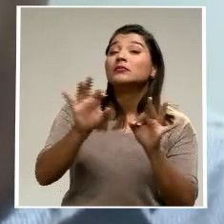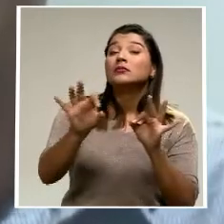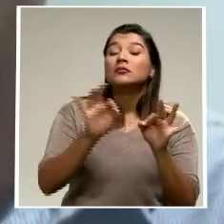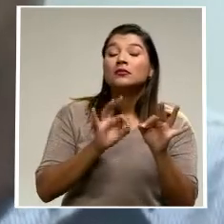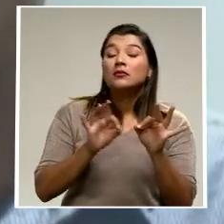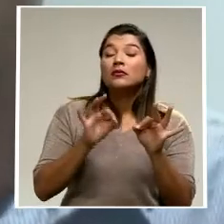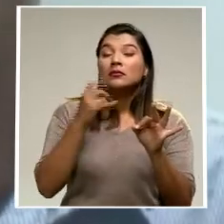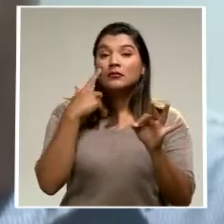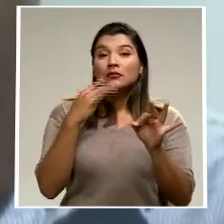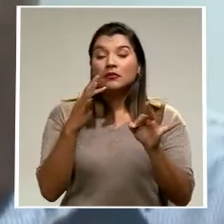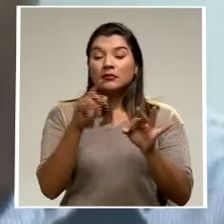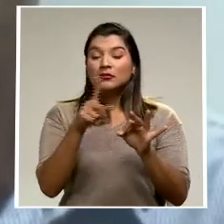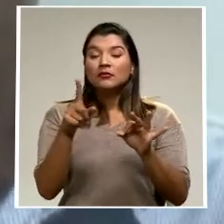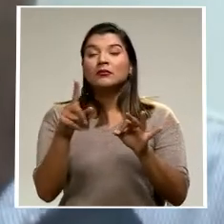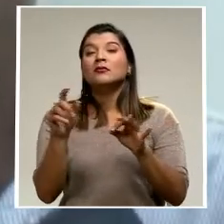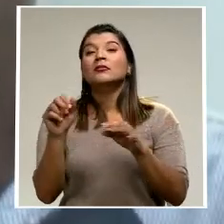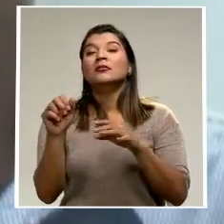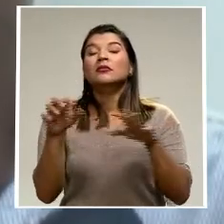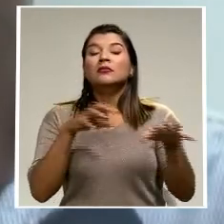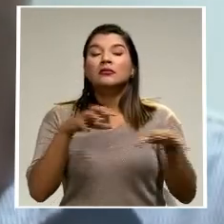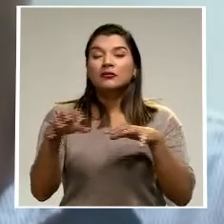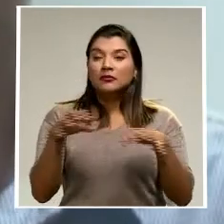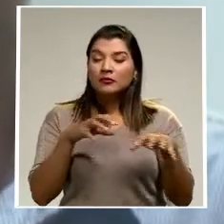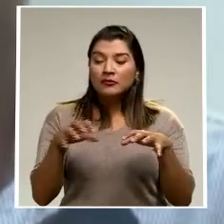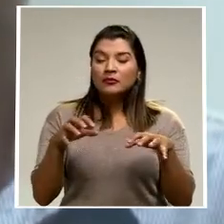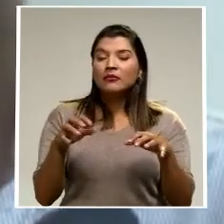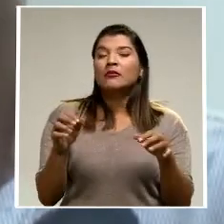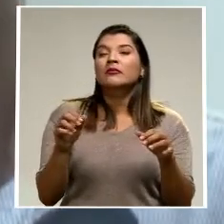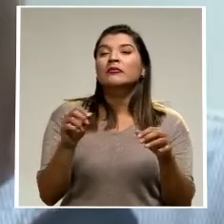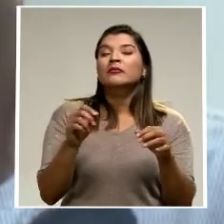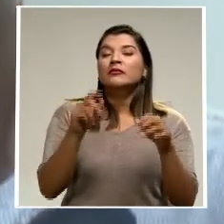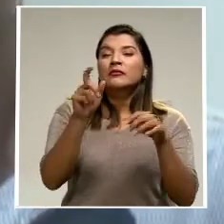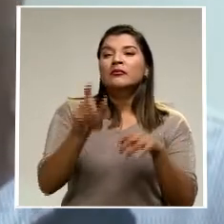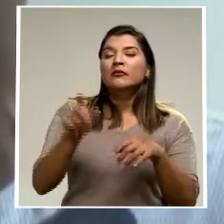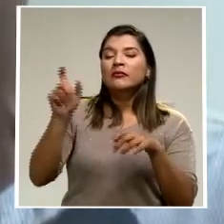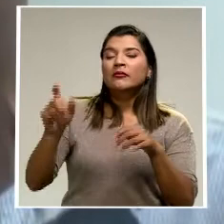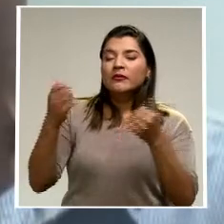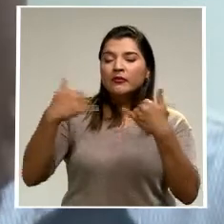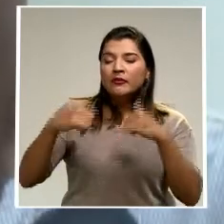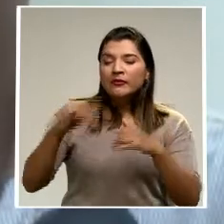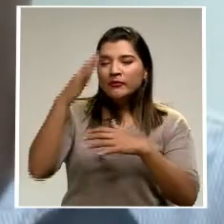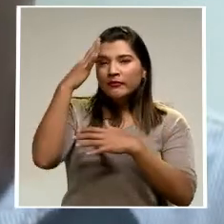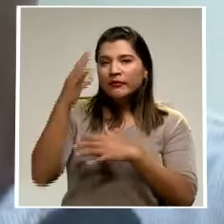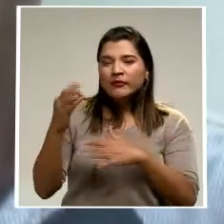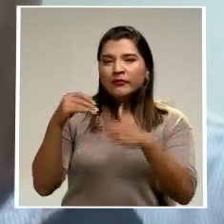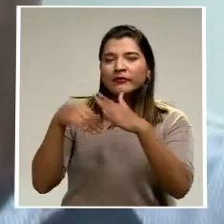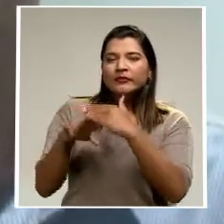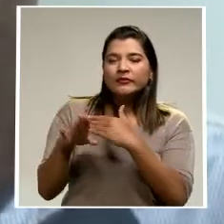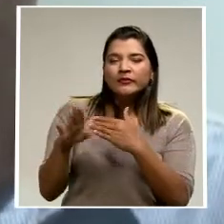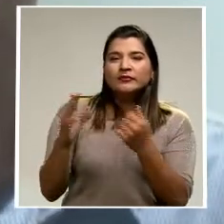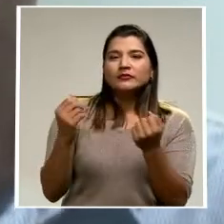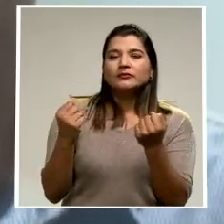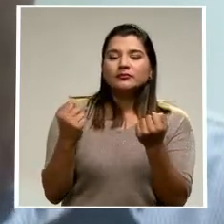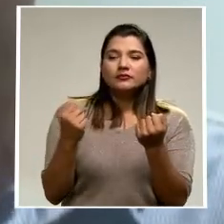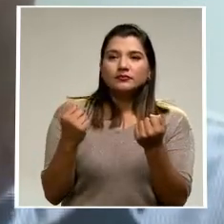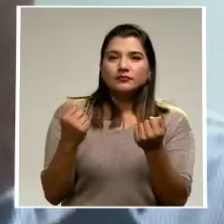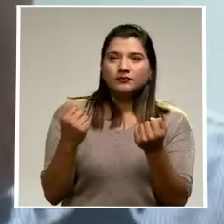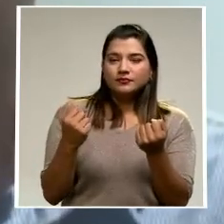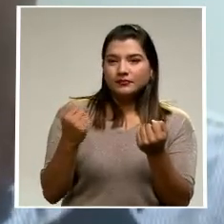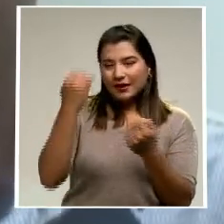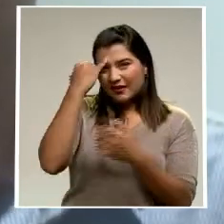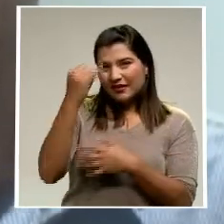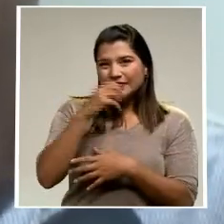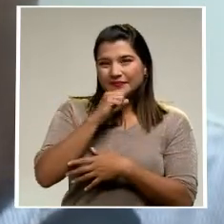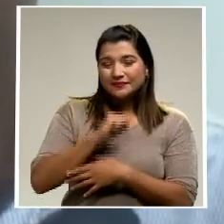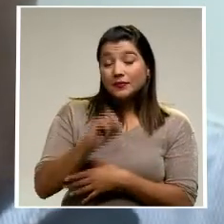los estanques de personas que creen todavía en el estatismo, que de alguna manera dependen del aparato